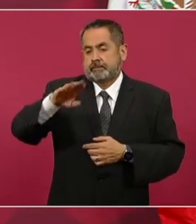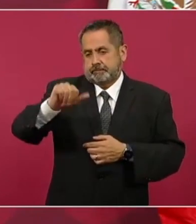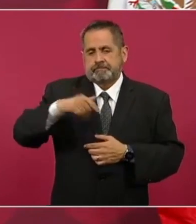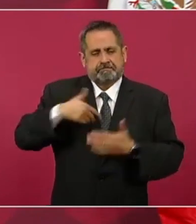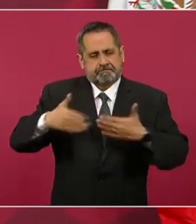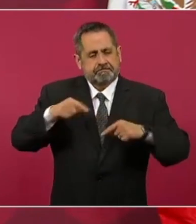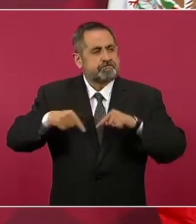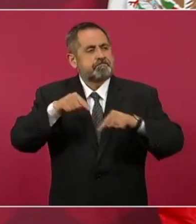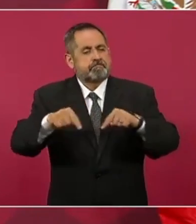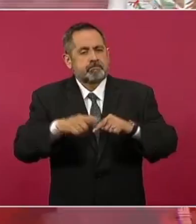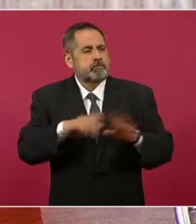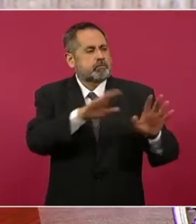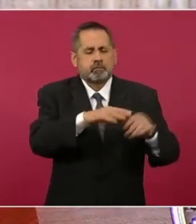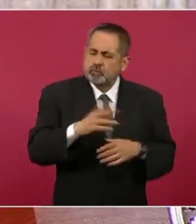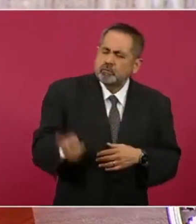y